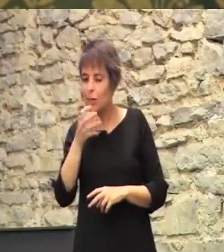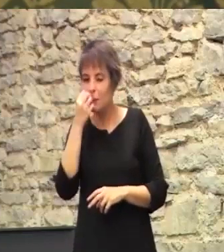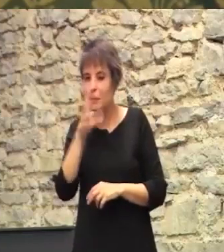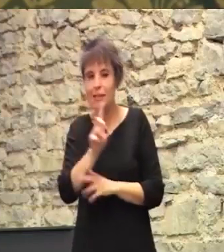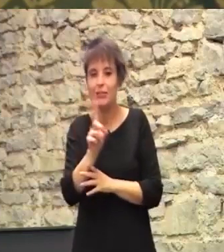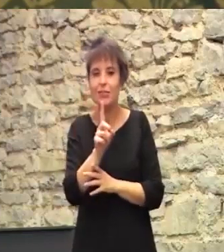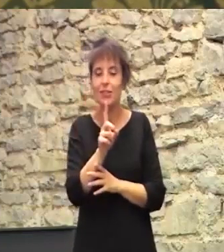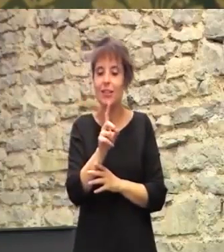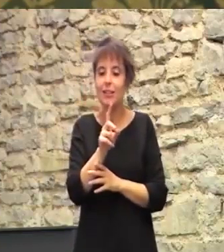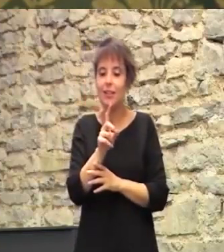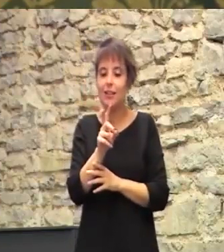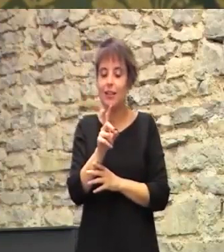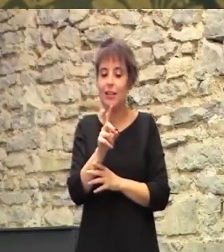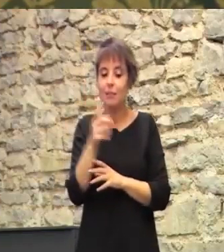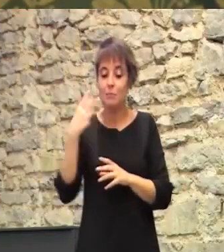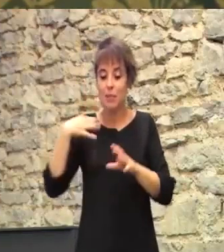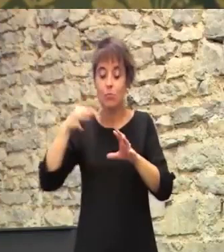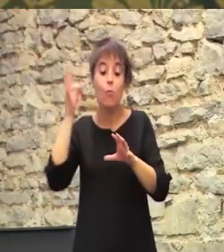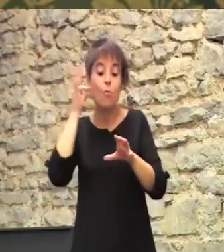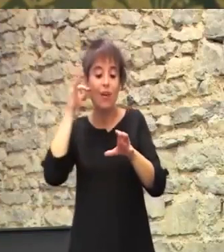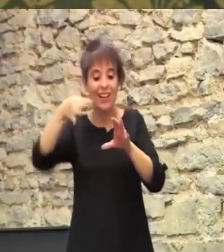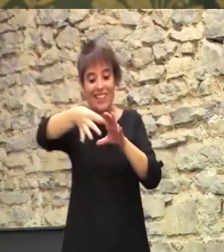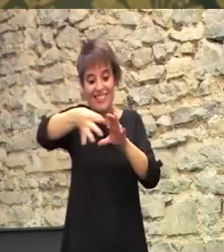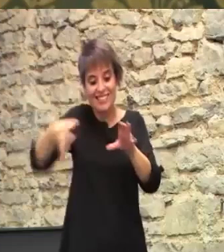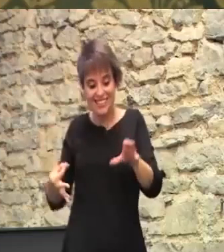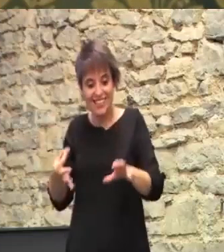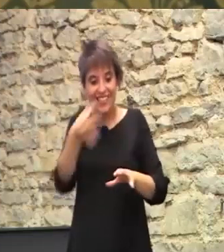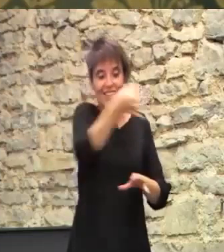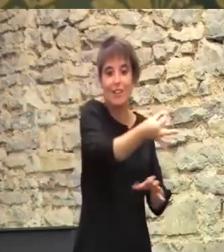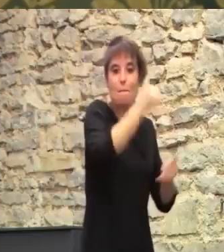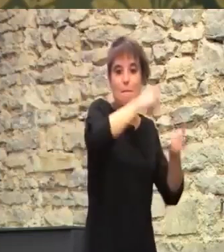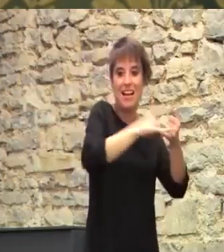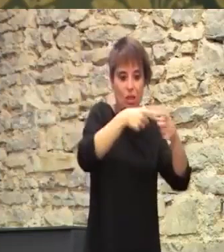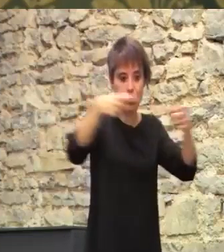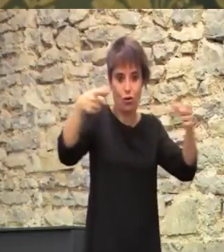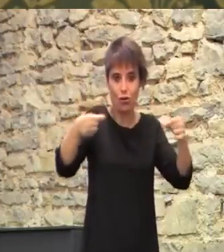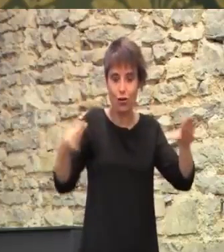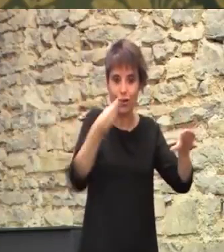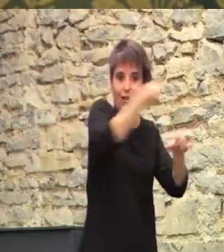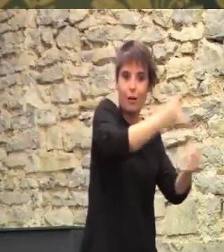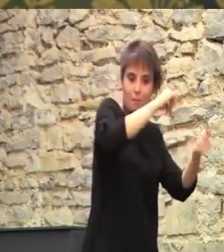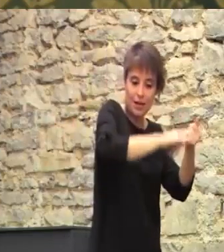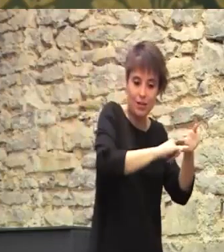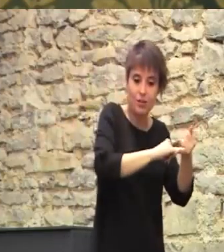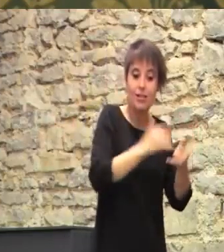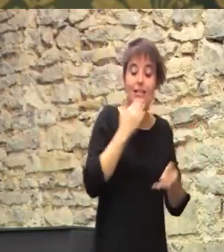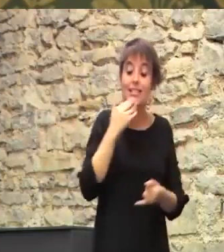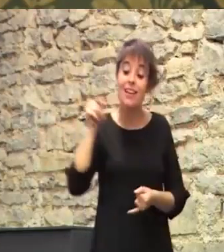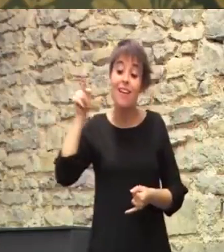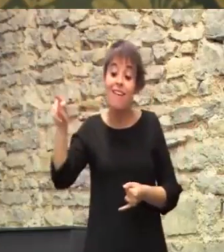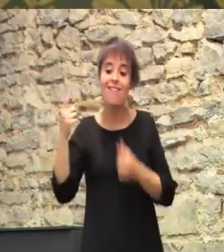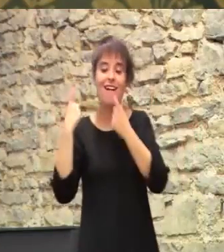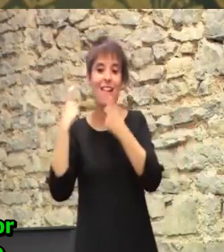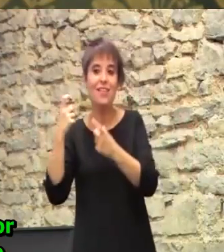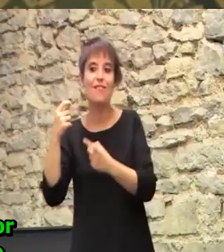le había de había dado la chequera personal a su marido con lo cual cada vez que tengo que necesitaba pagar